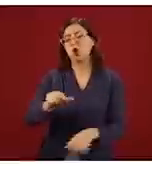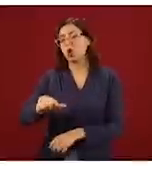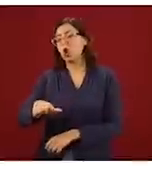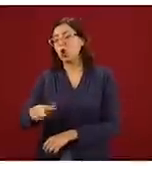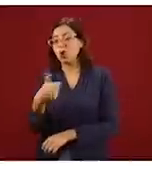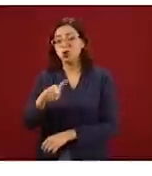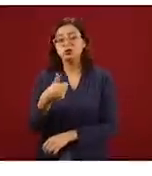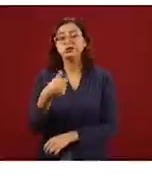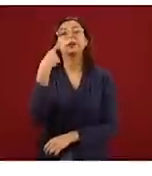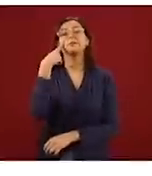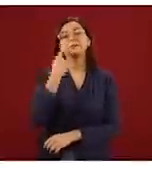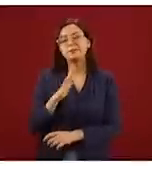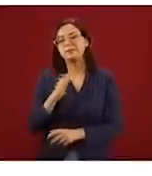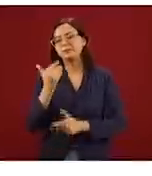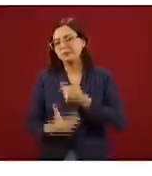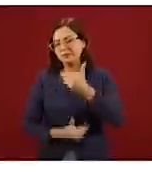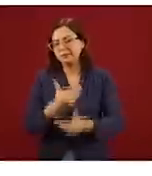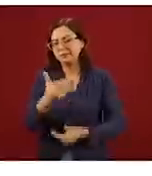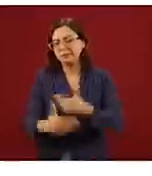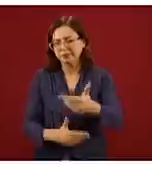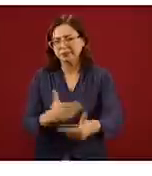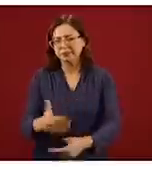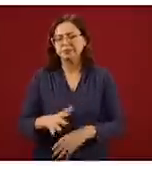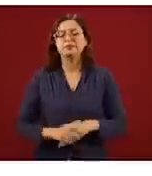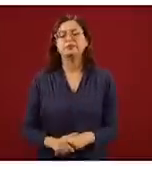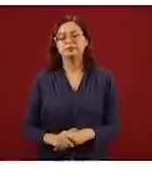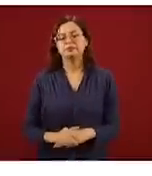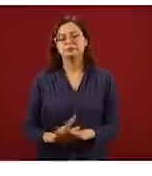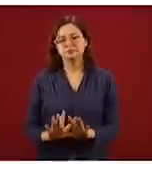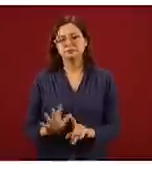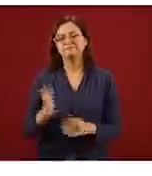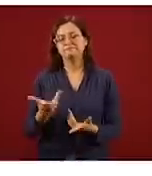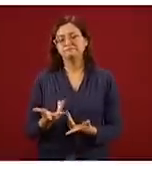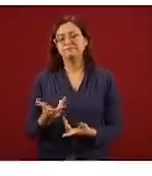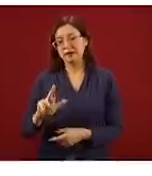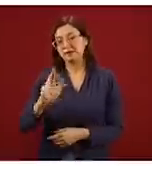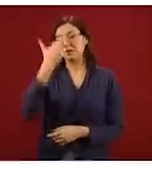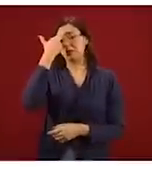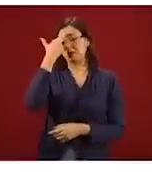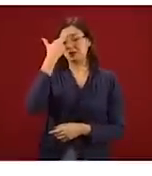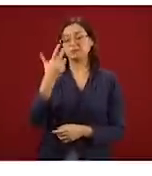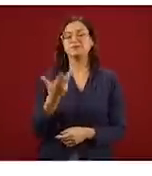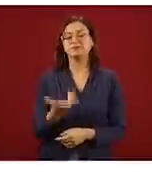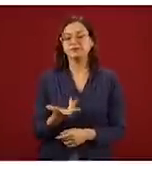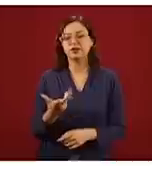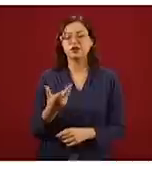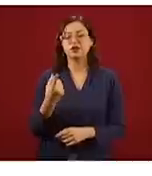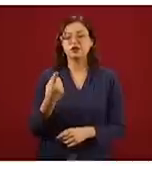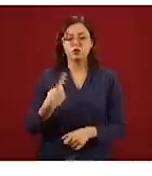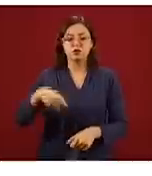están en proceso y seguiremos avanzando en esta materia. Y les recuerdo, como dijimos la semana pasada,